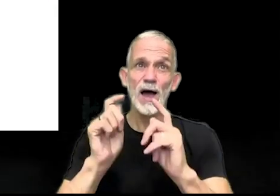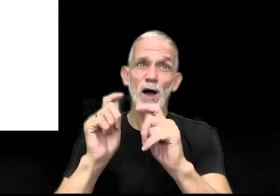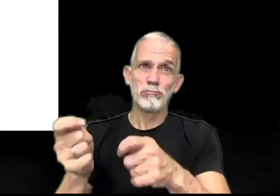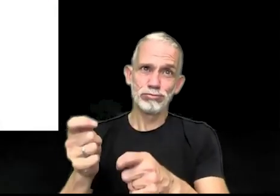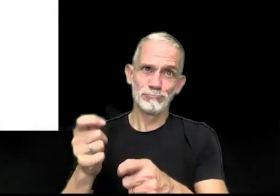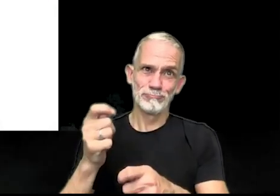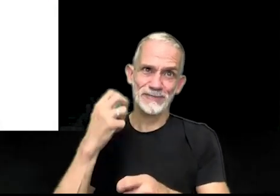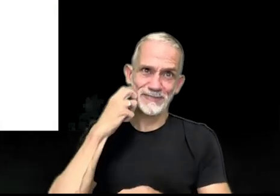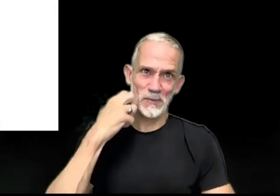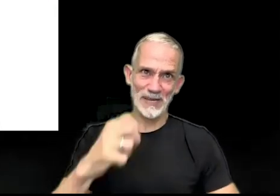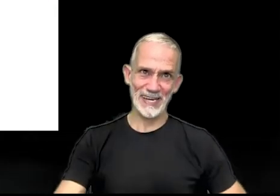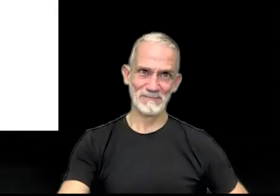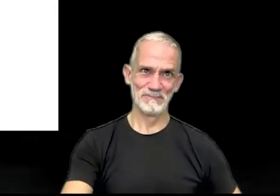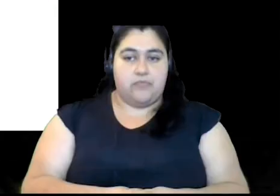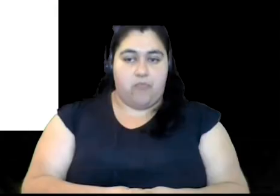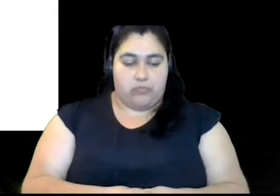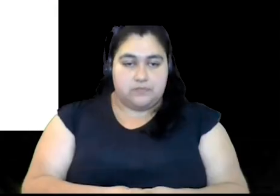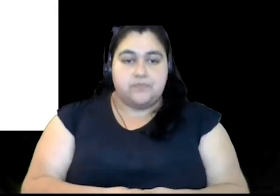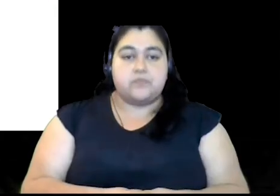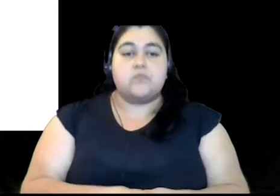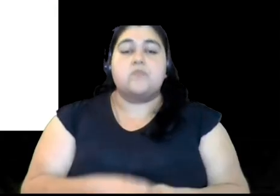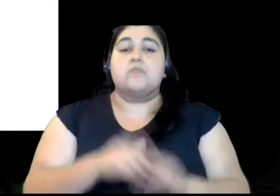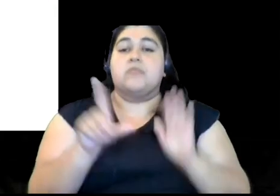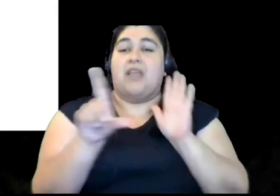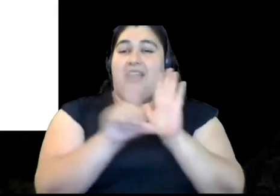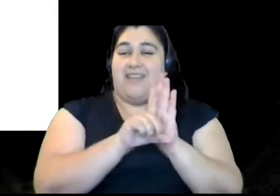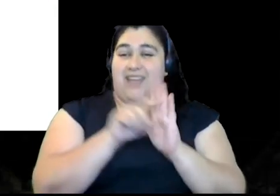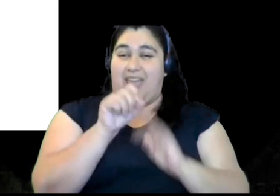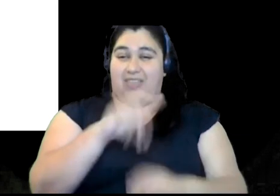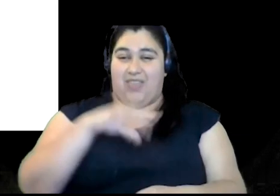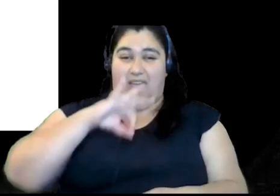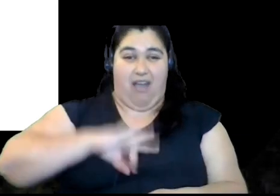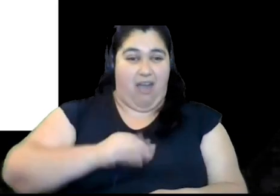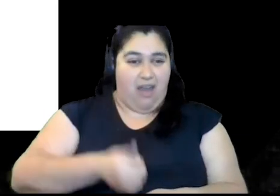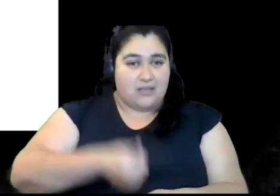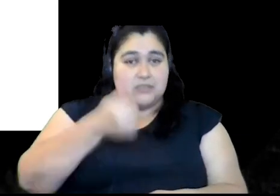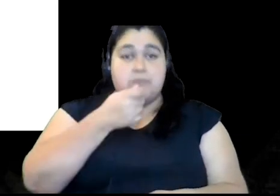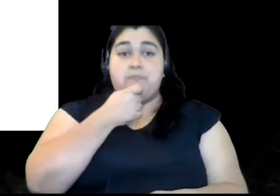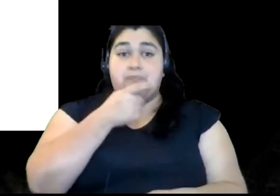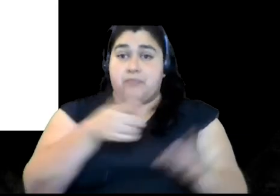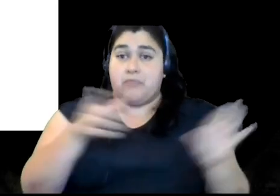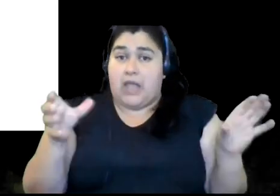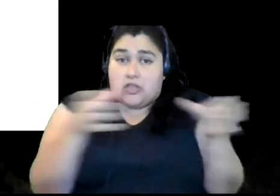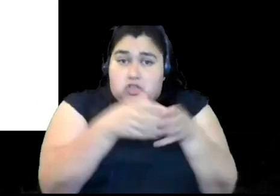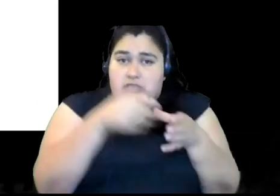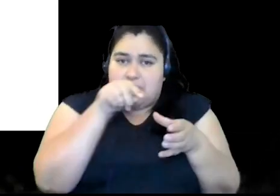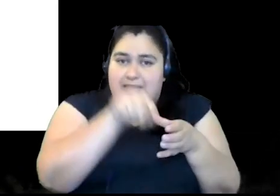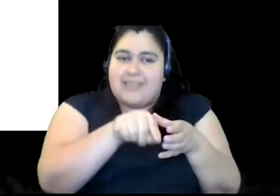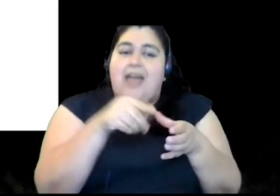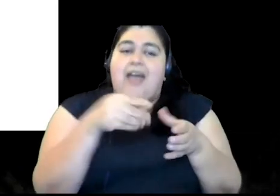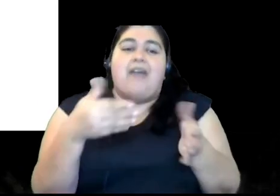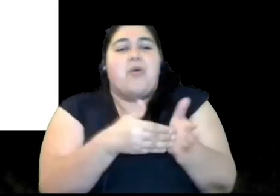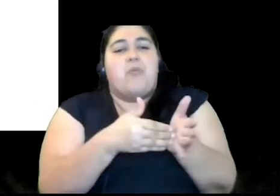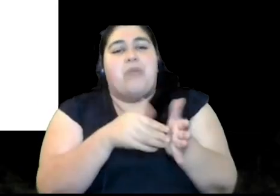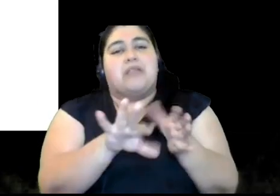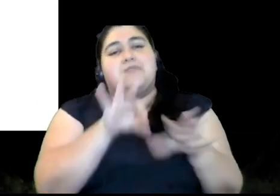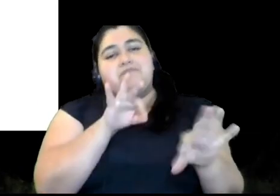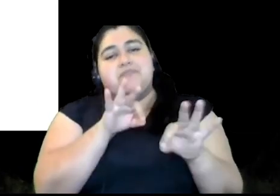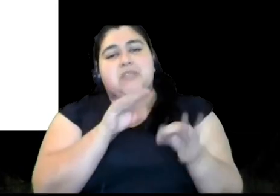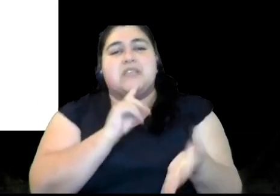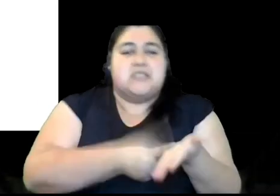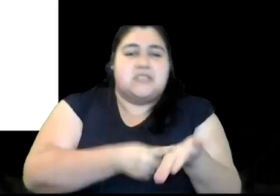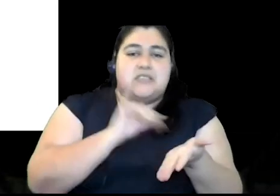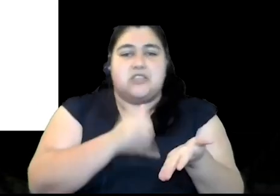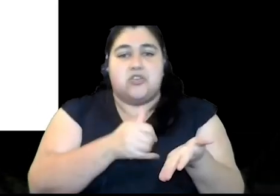apartado 8 de la Ley de Ganancias, en la cual la sociedad pudo haber ejercido la opción